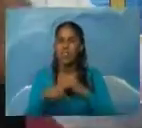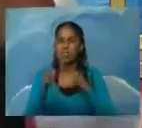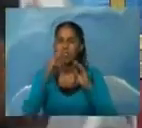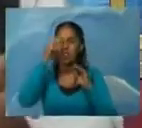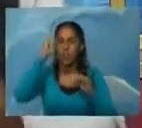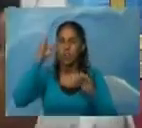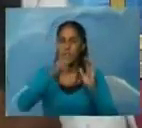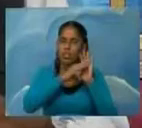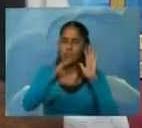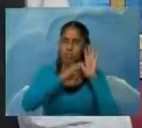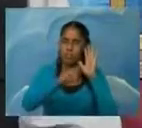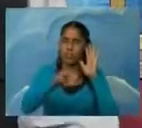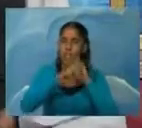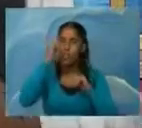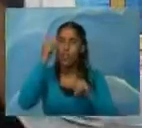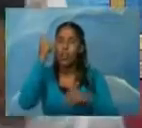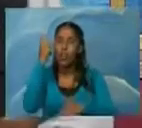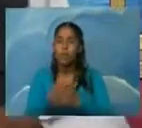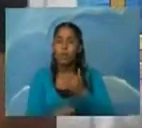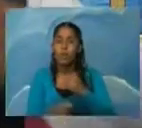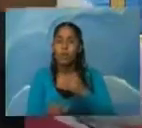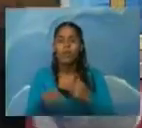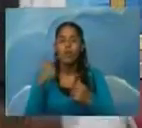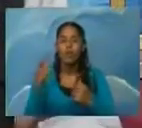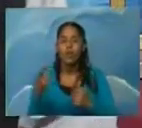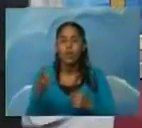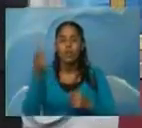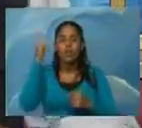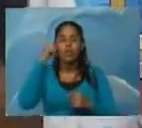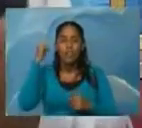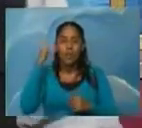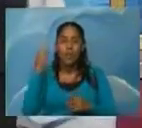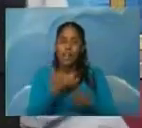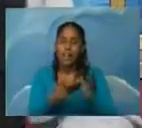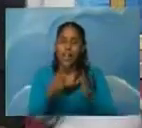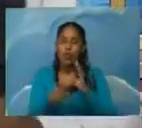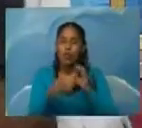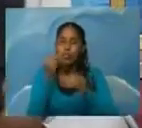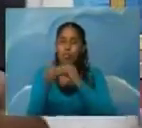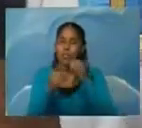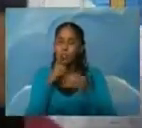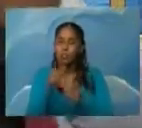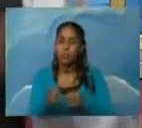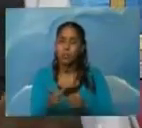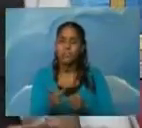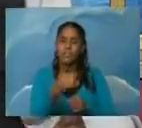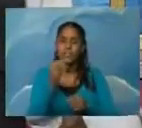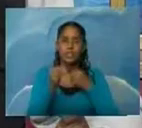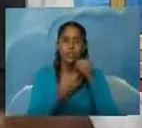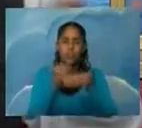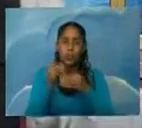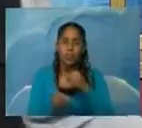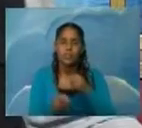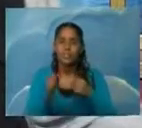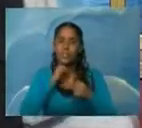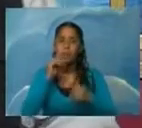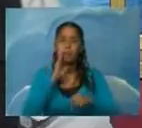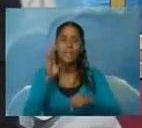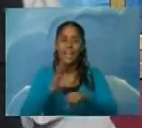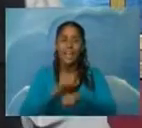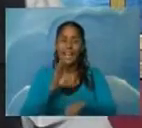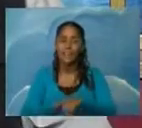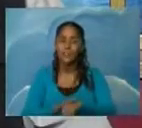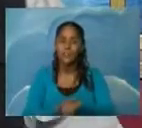¿no? Que lo prohíbe, cuando uno sabe que las cosas hacen mal, mire, y lo hace, es pecado,